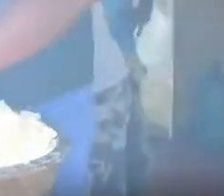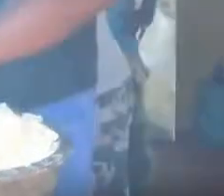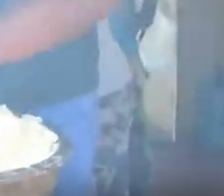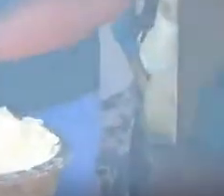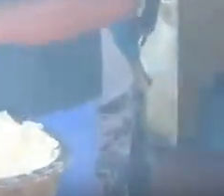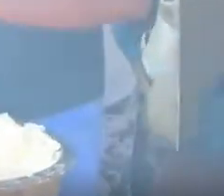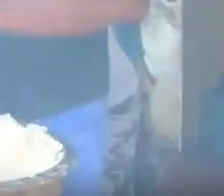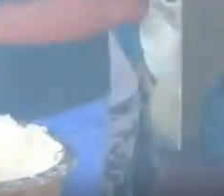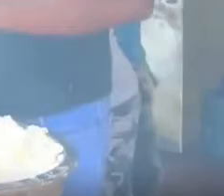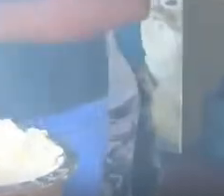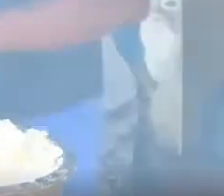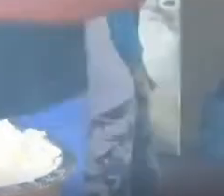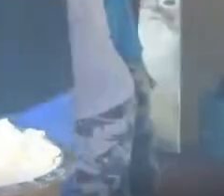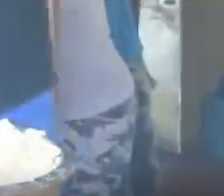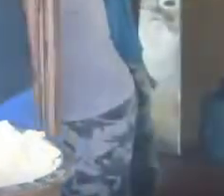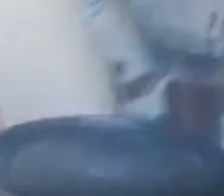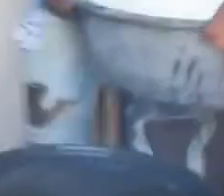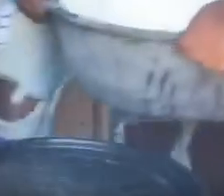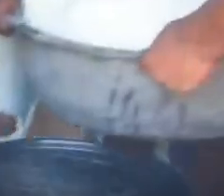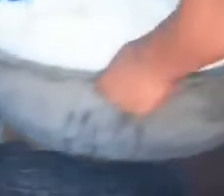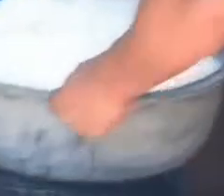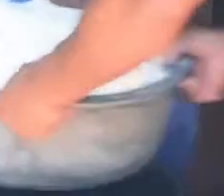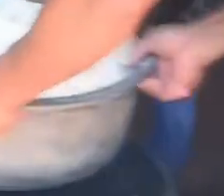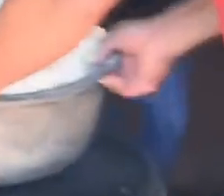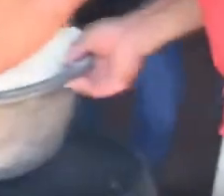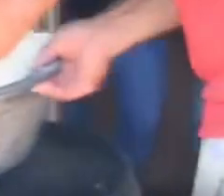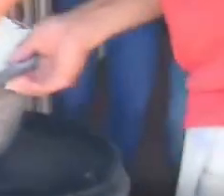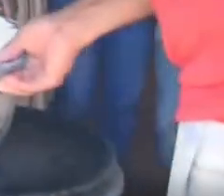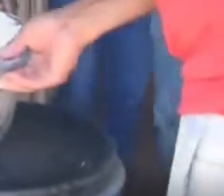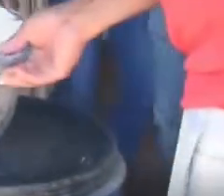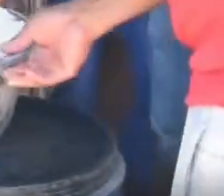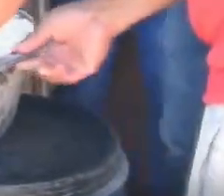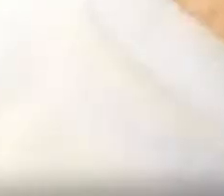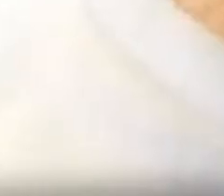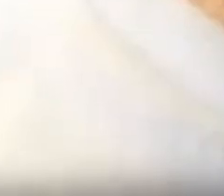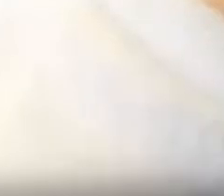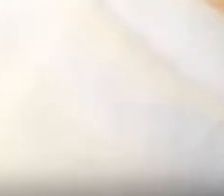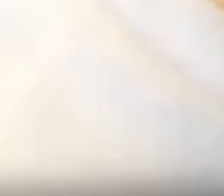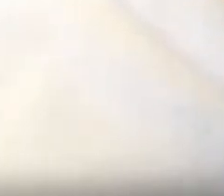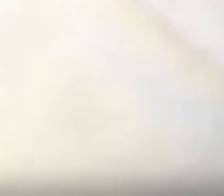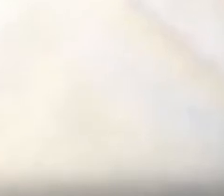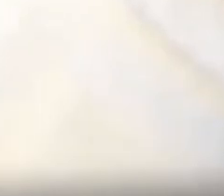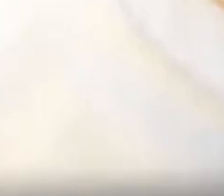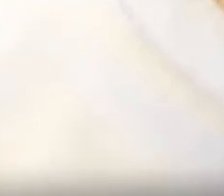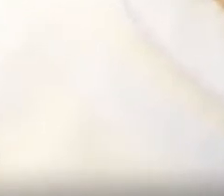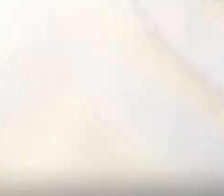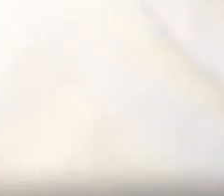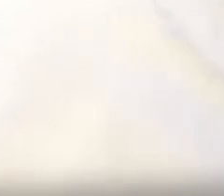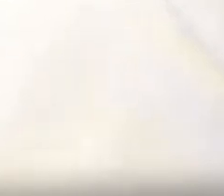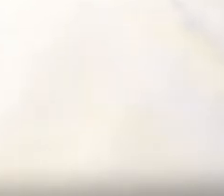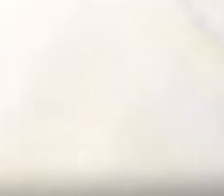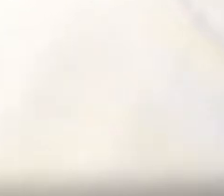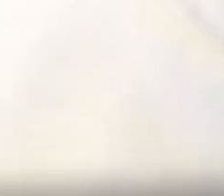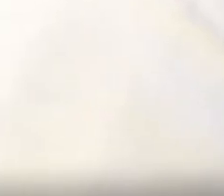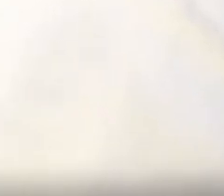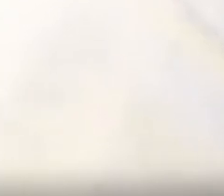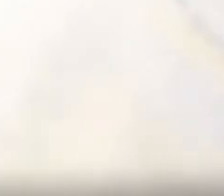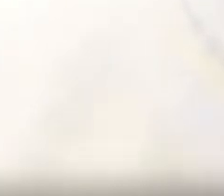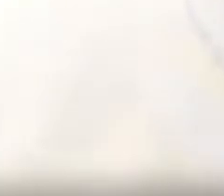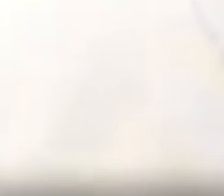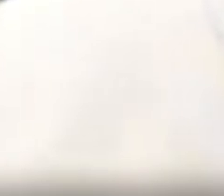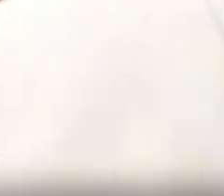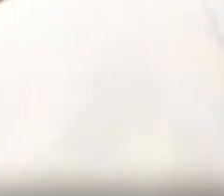producción diaria de 100 libras, 150 más o menos. Nosotros recibimos pedidos por vía